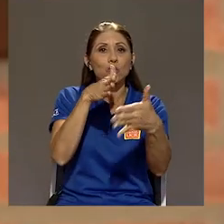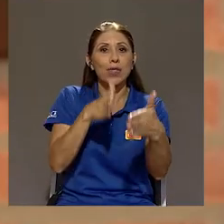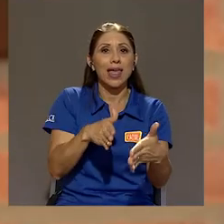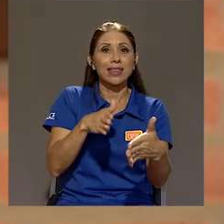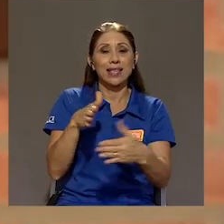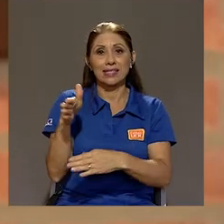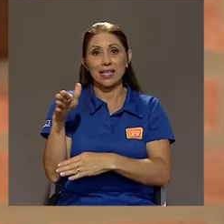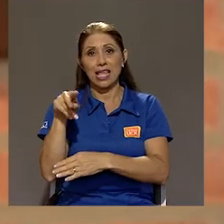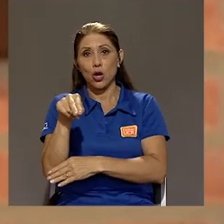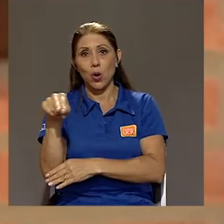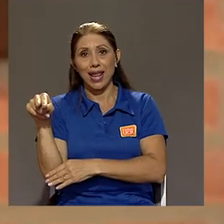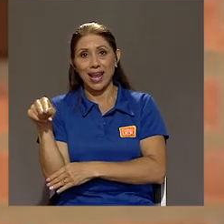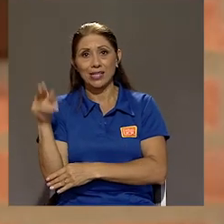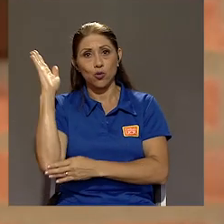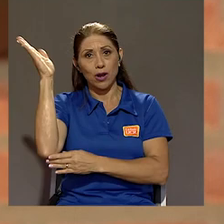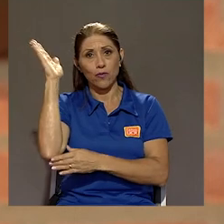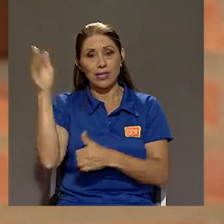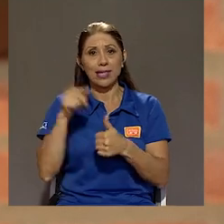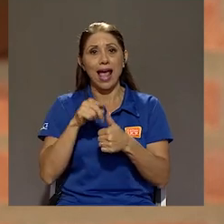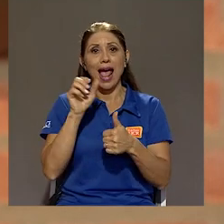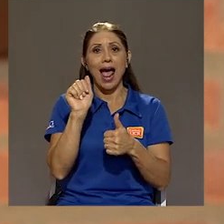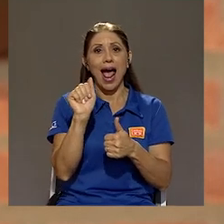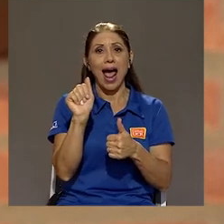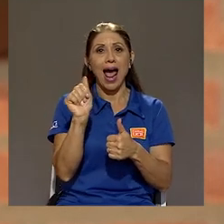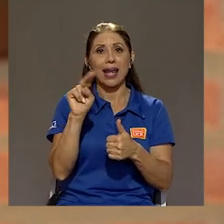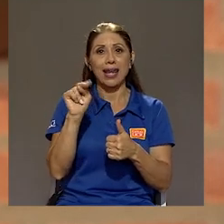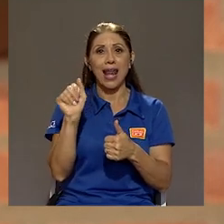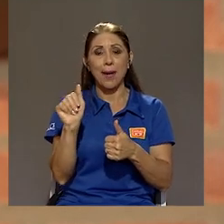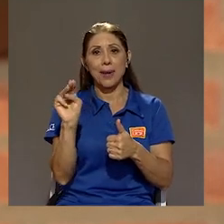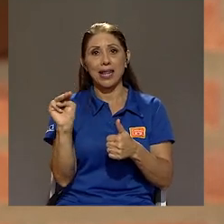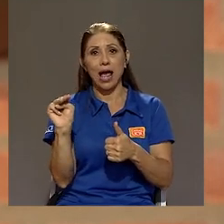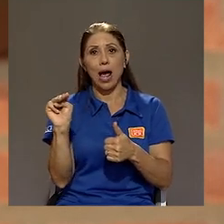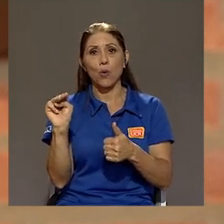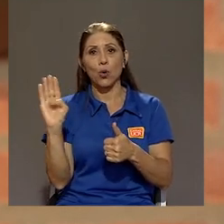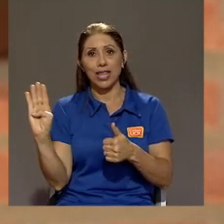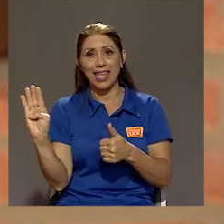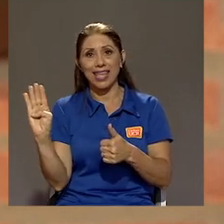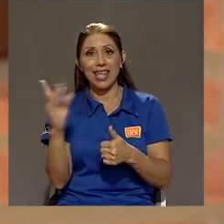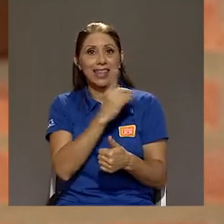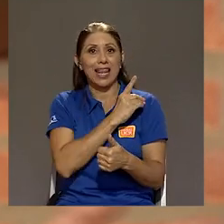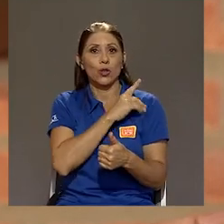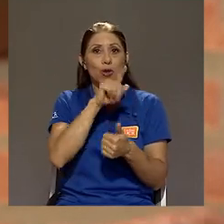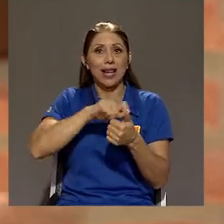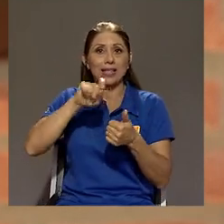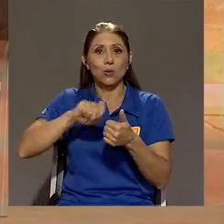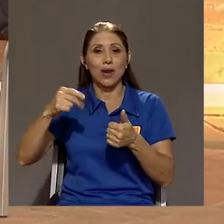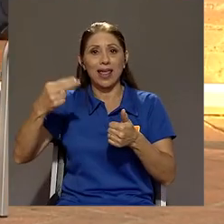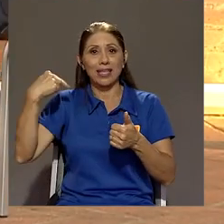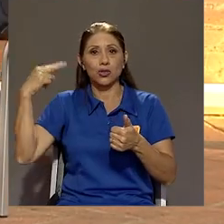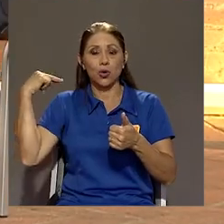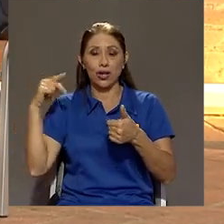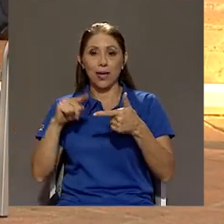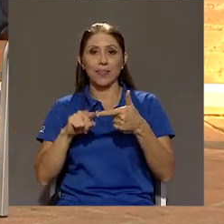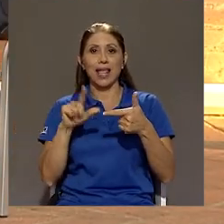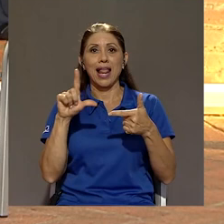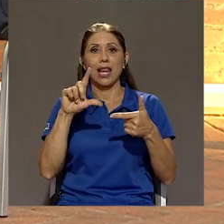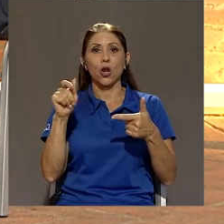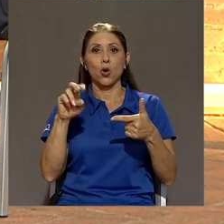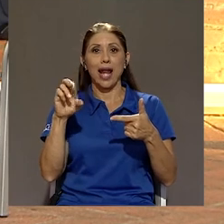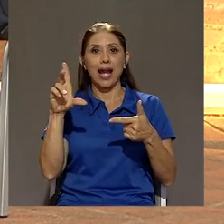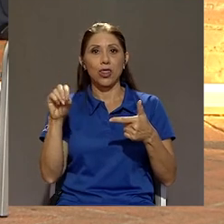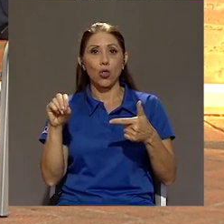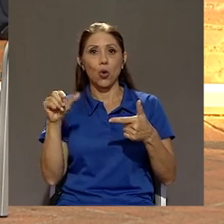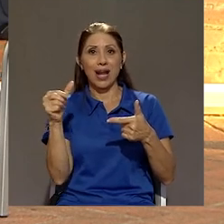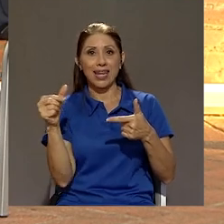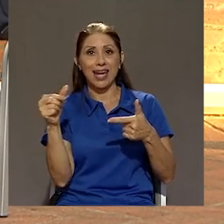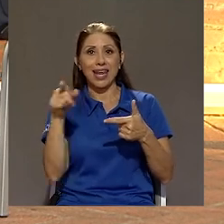pequeña conferencia en la que estuvimos Ana María Botey, directora de la Escuela de Historia, Leonardo Garnier, de la Escuela de